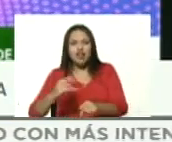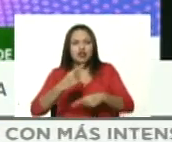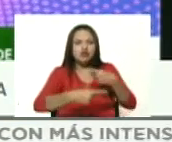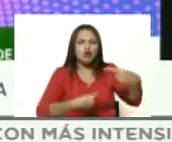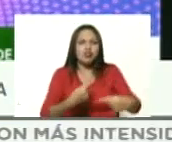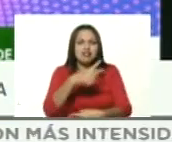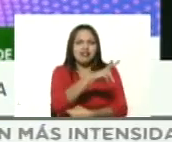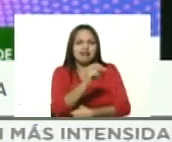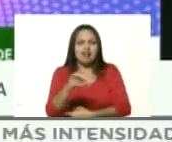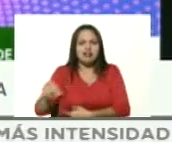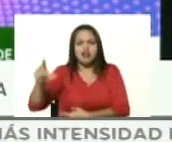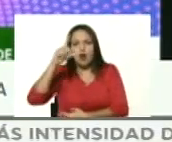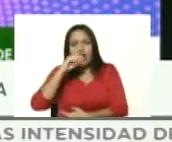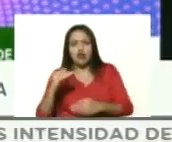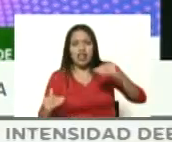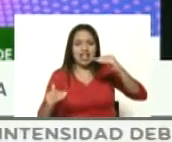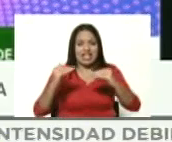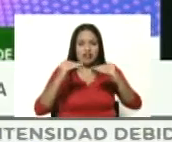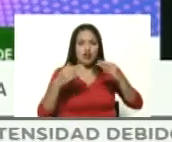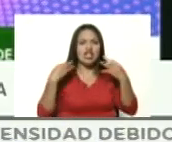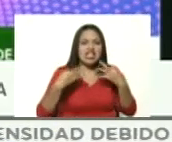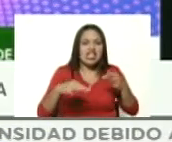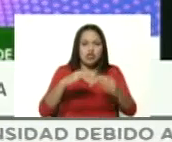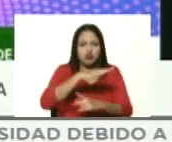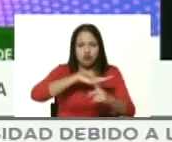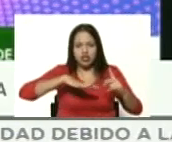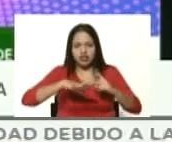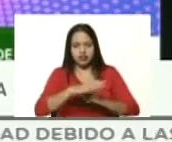años al equilibrio de la naturaleza.